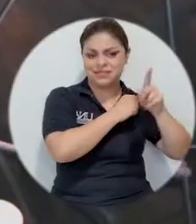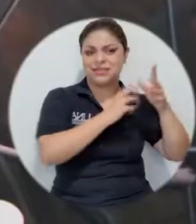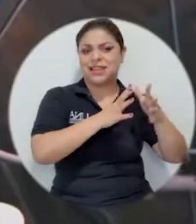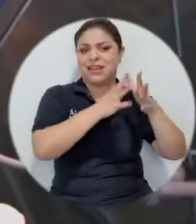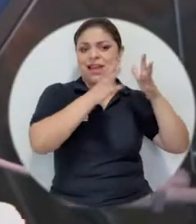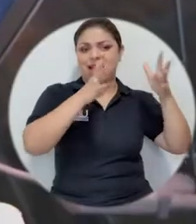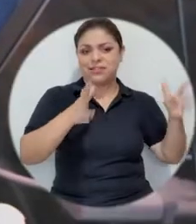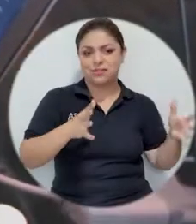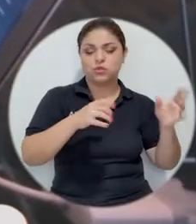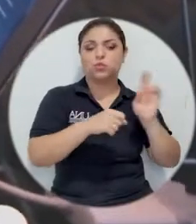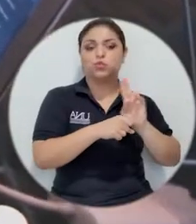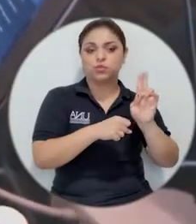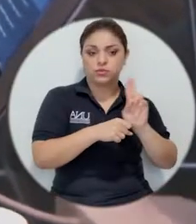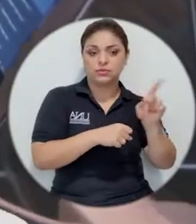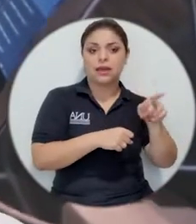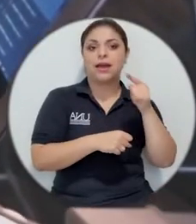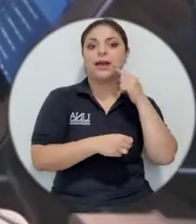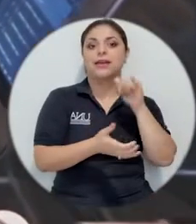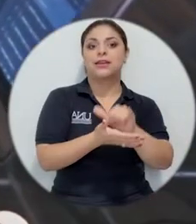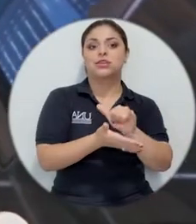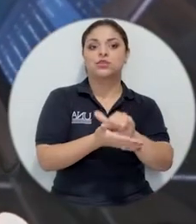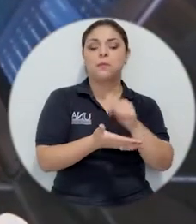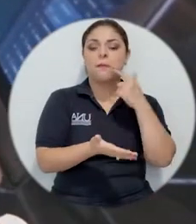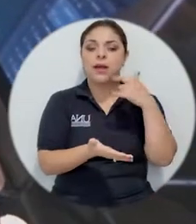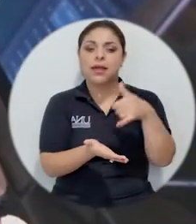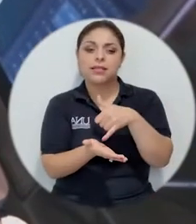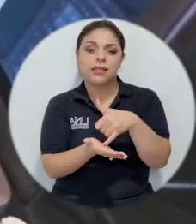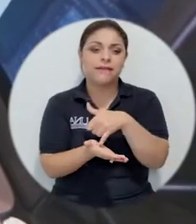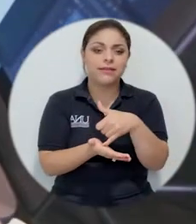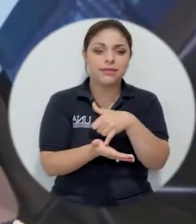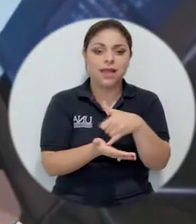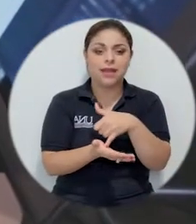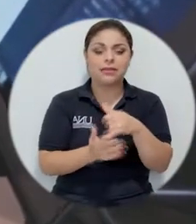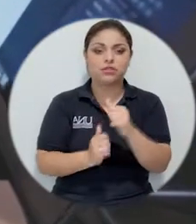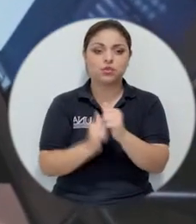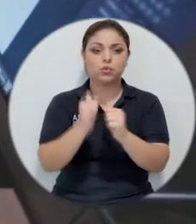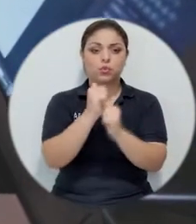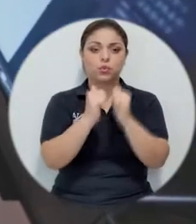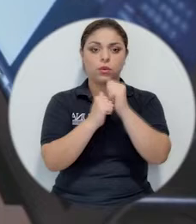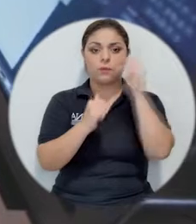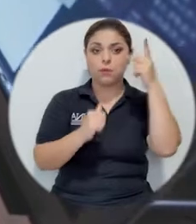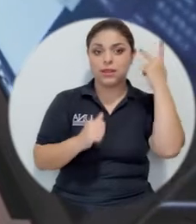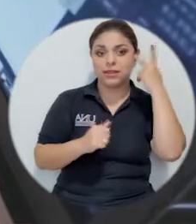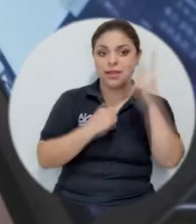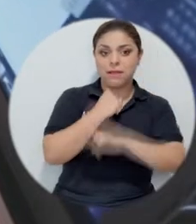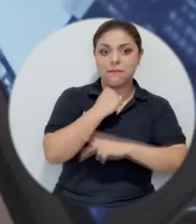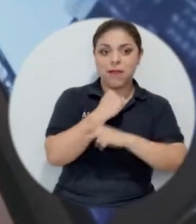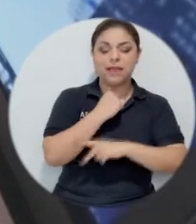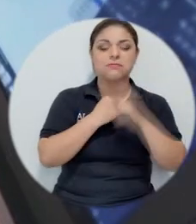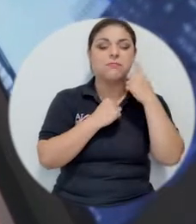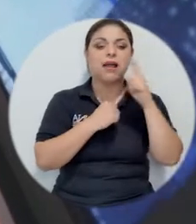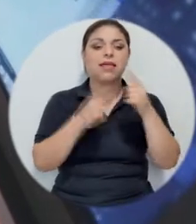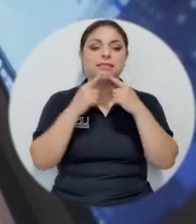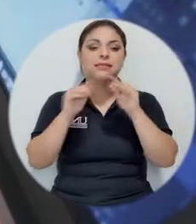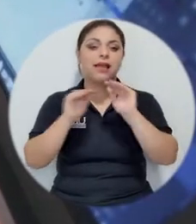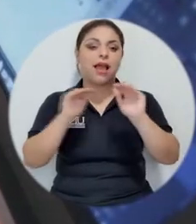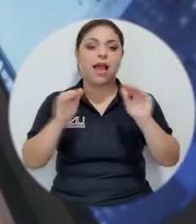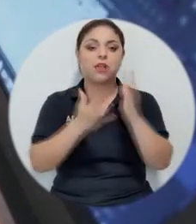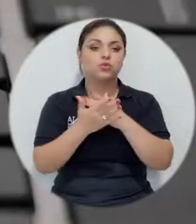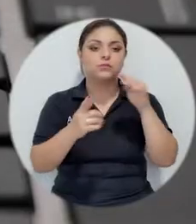ese tipo de estructuras, ¿verdad?, para debilitar estructuras políticas de un país, para llevar adelante ciertos